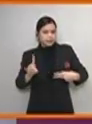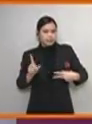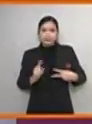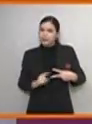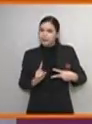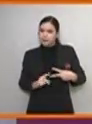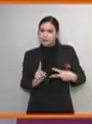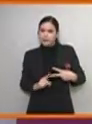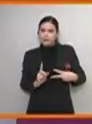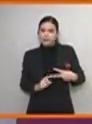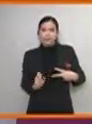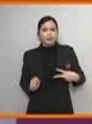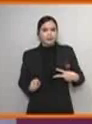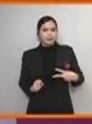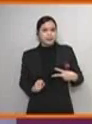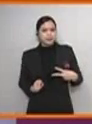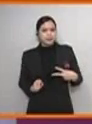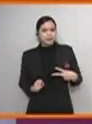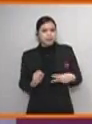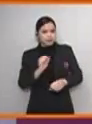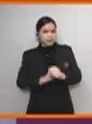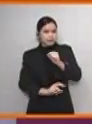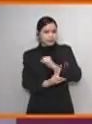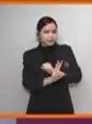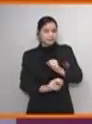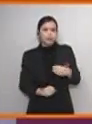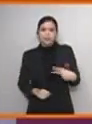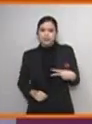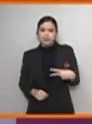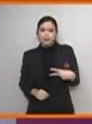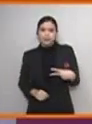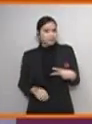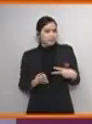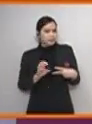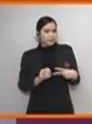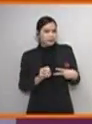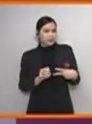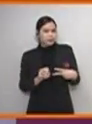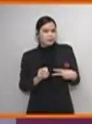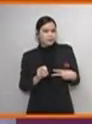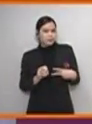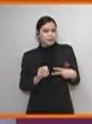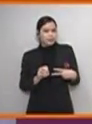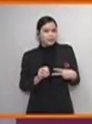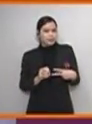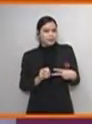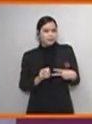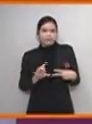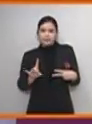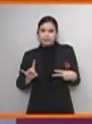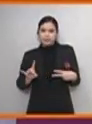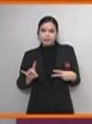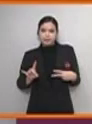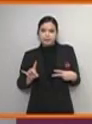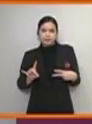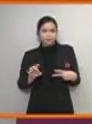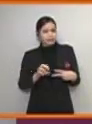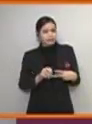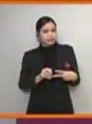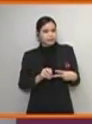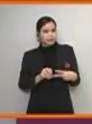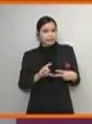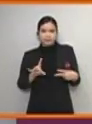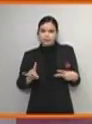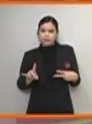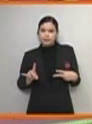Ahora conoceremos el segundo número ganador de premiados. Su primer dígito, este es el 0. Segundo dígito, este es el 8. Segundo número ganador es